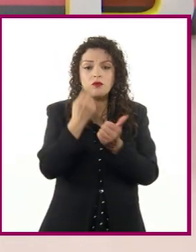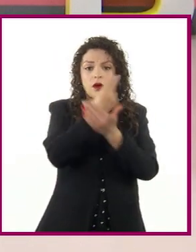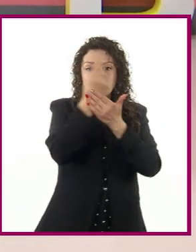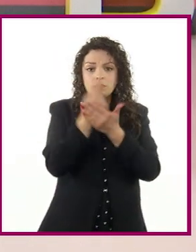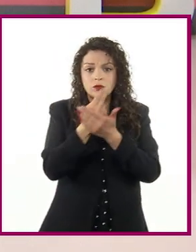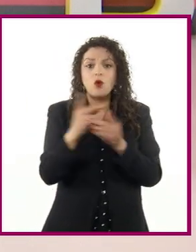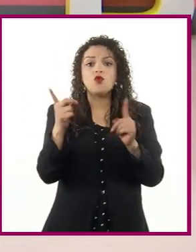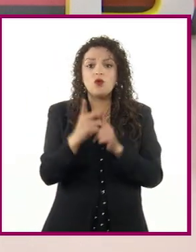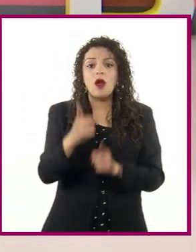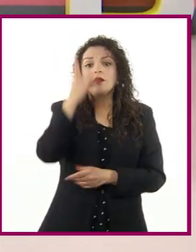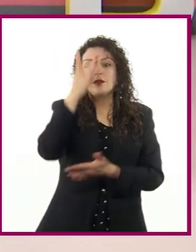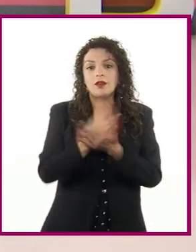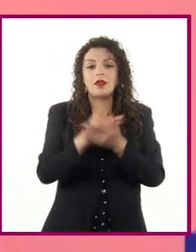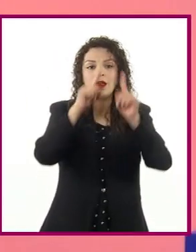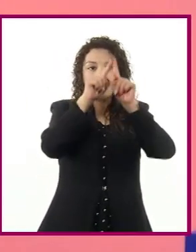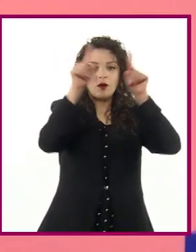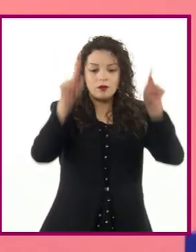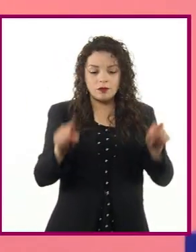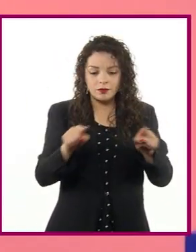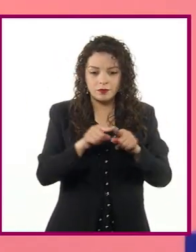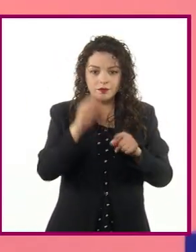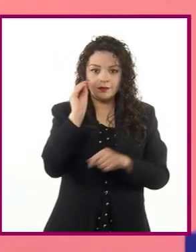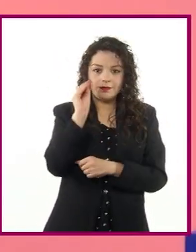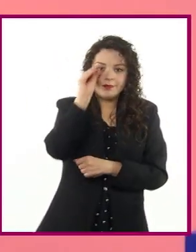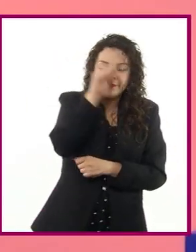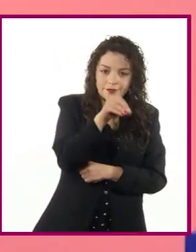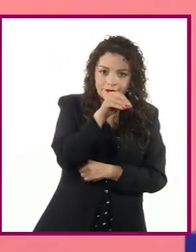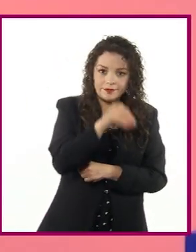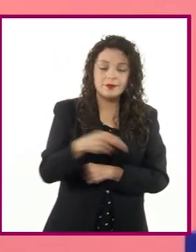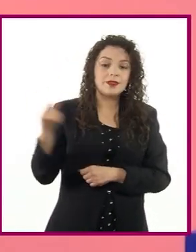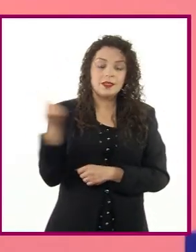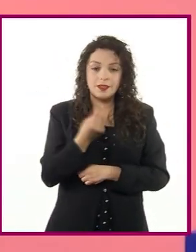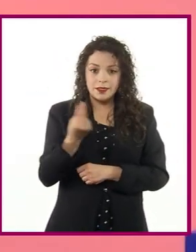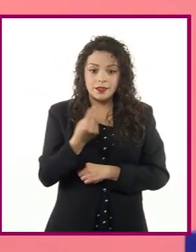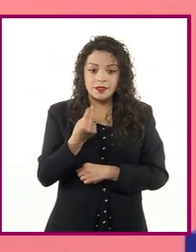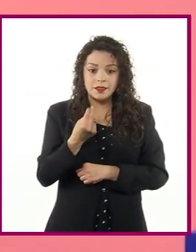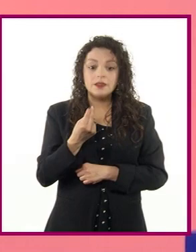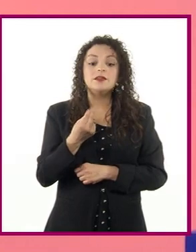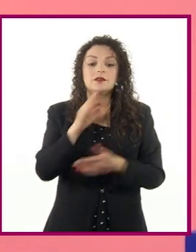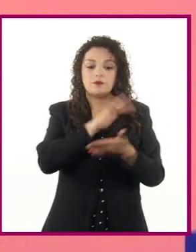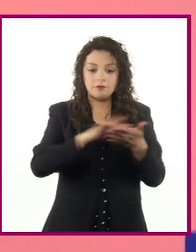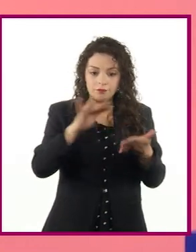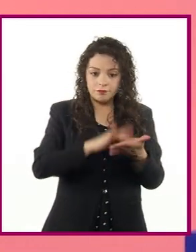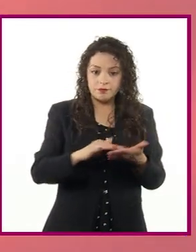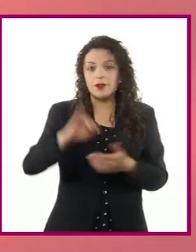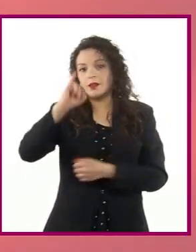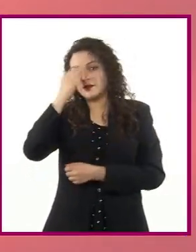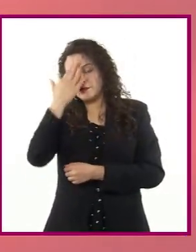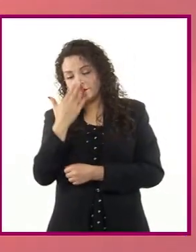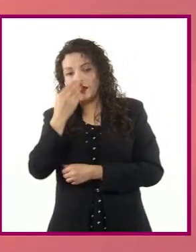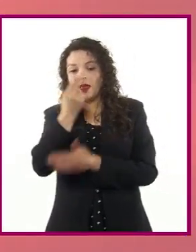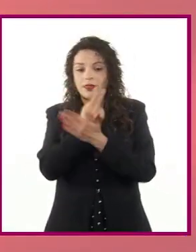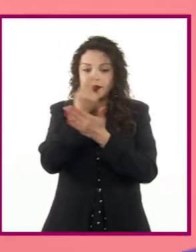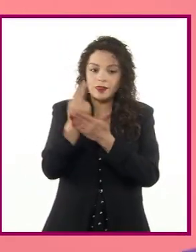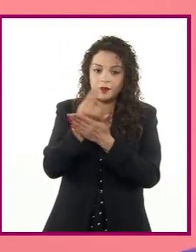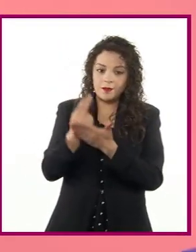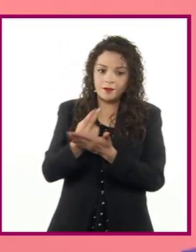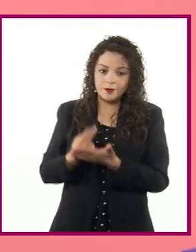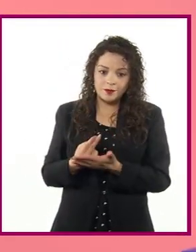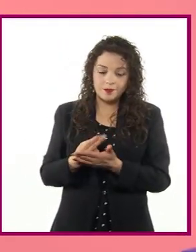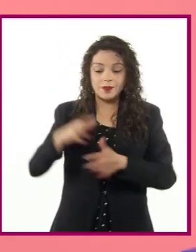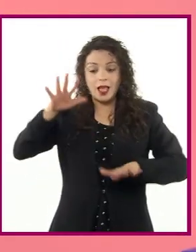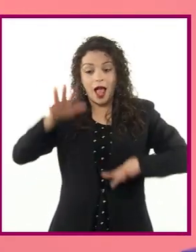determinado. En este caso, en la viñeta se debe integrar tanto texto como dibujo. A veces